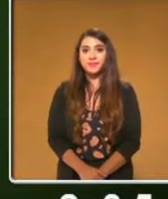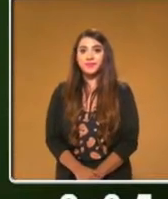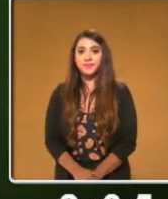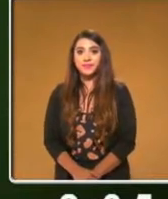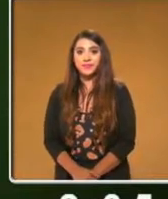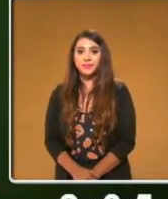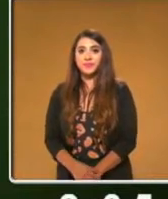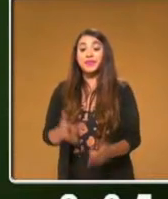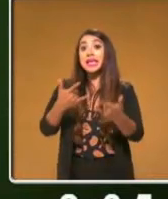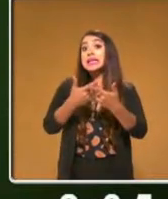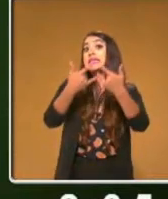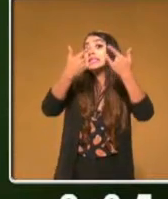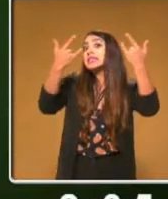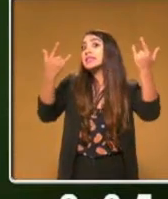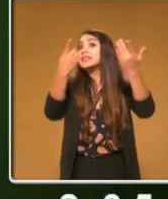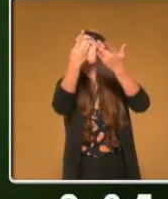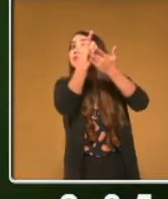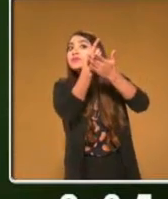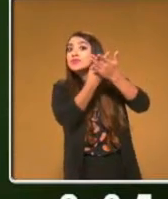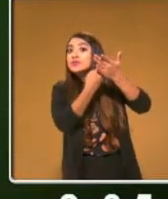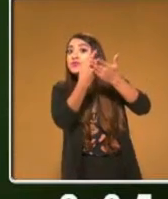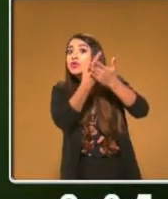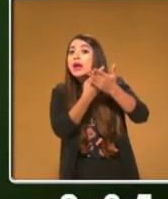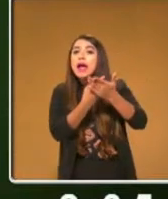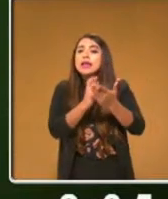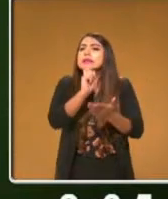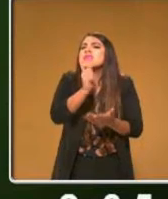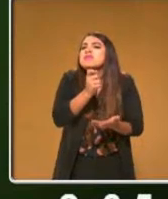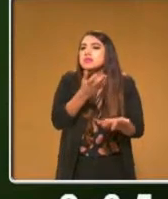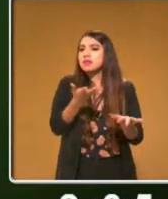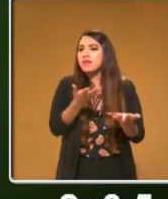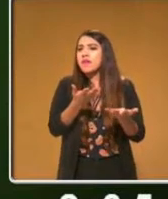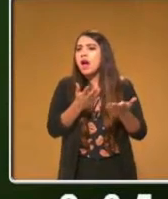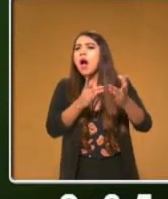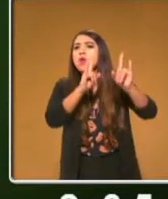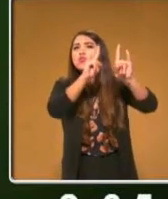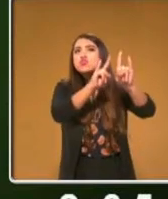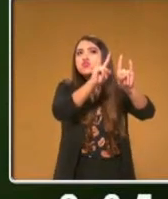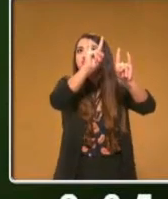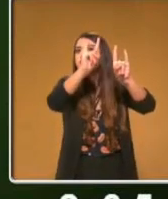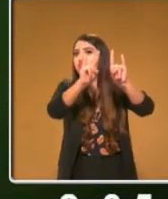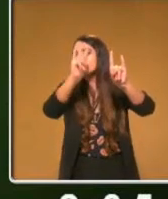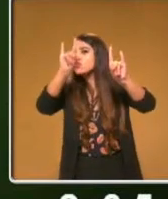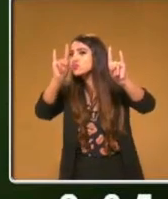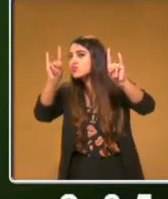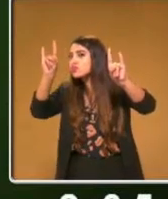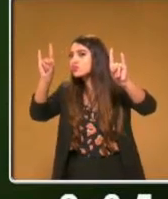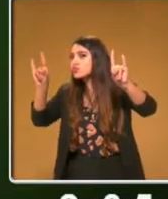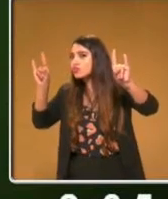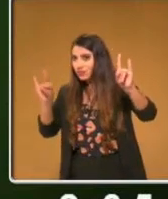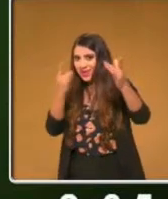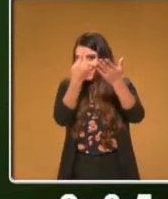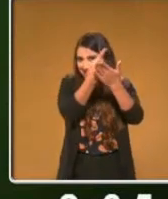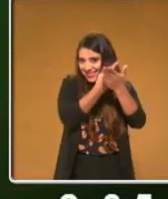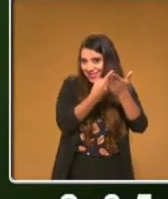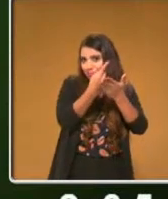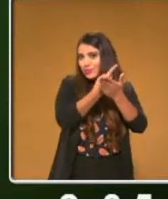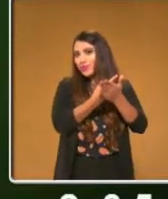historieta es una secuencia de viñetas o representaciones gráficas que narran una